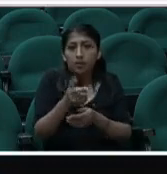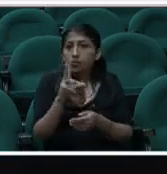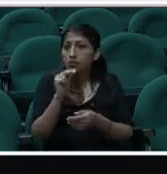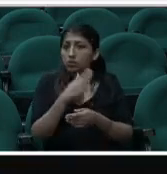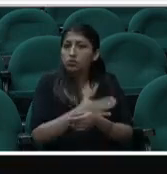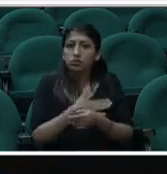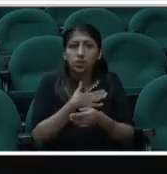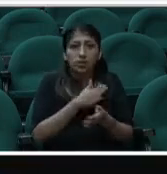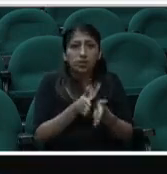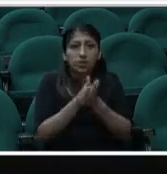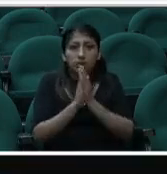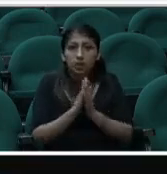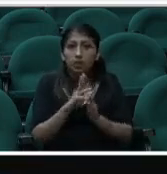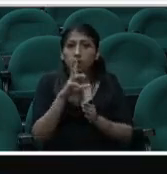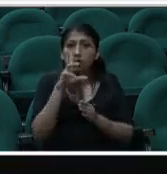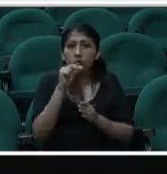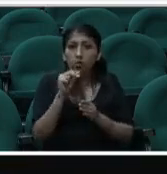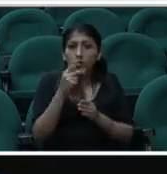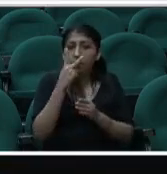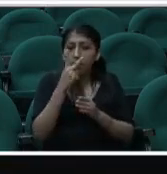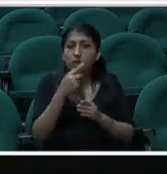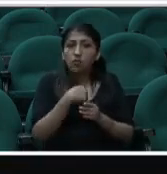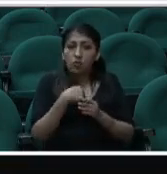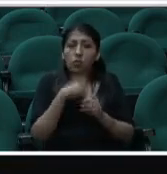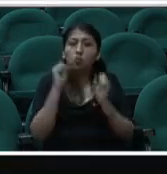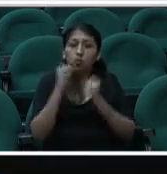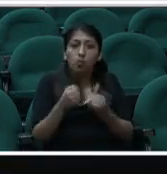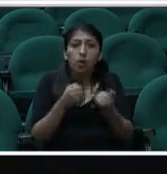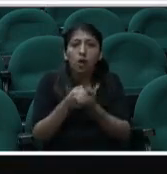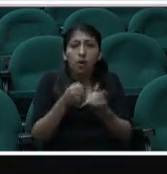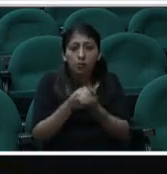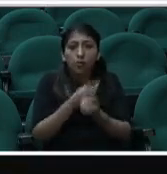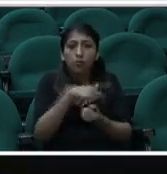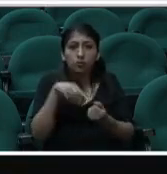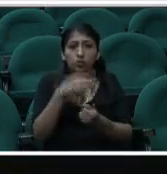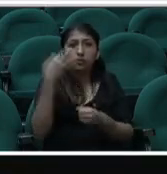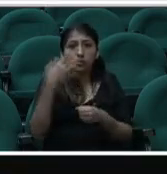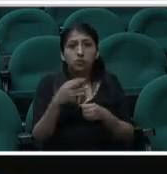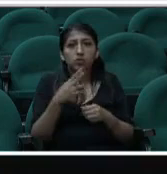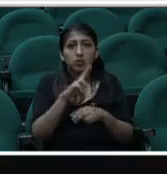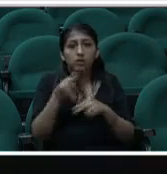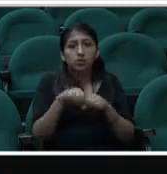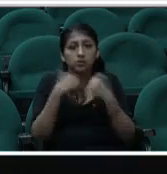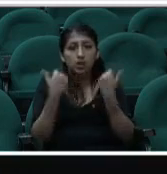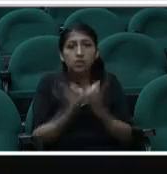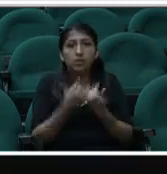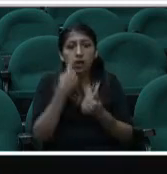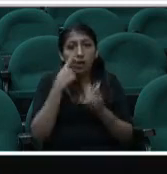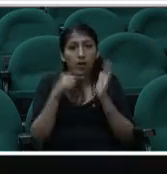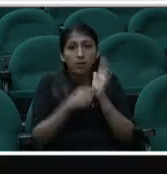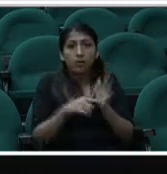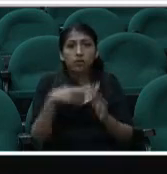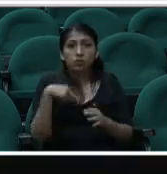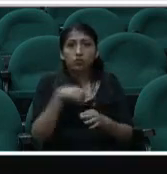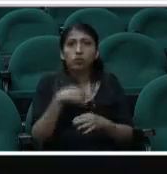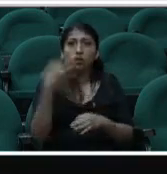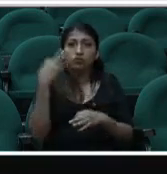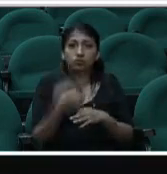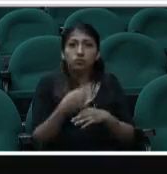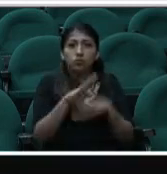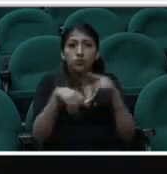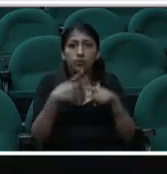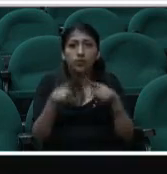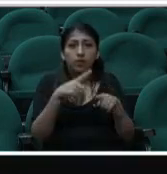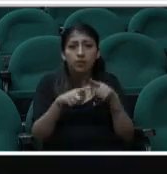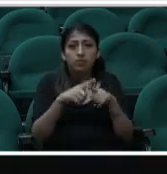es por eso que te pido que me des una oportunidad para demostrar que se puede hacer política decente en asamblea vamos a darles una lección de decencia y ética a las